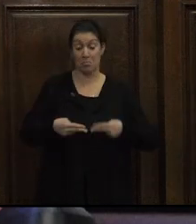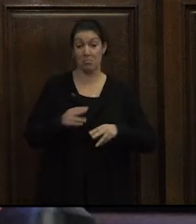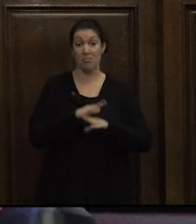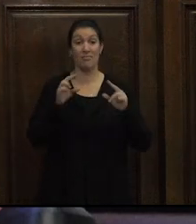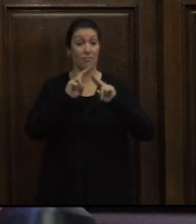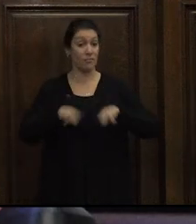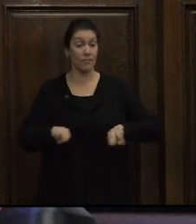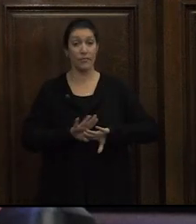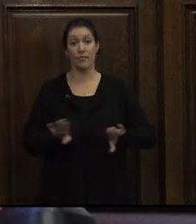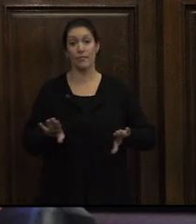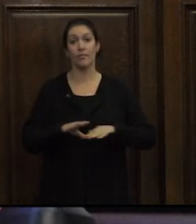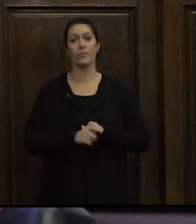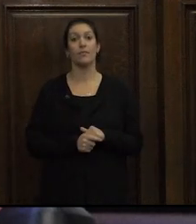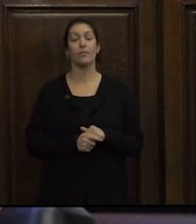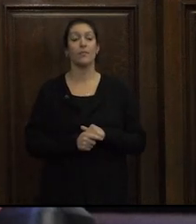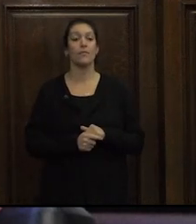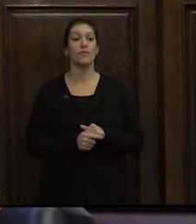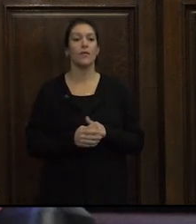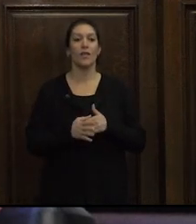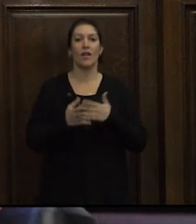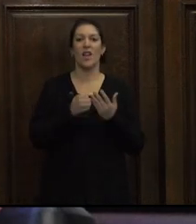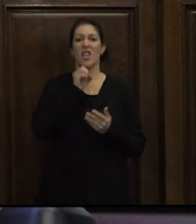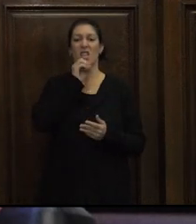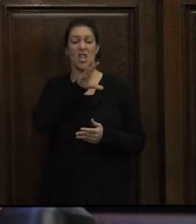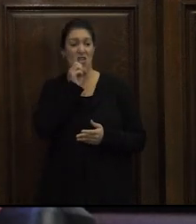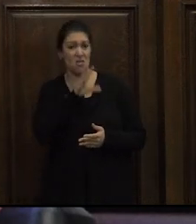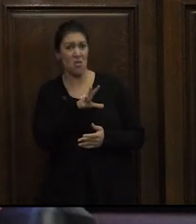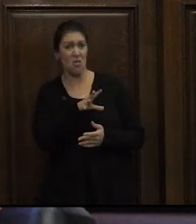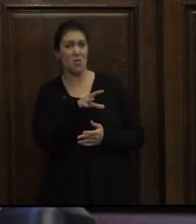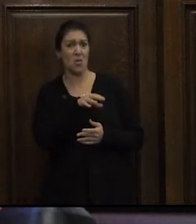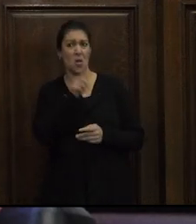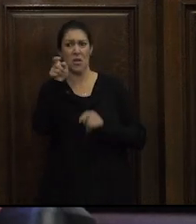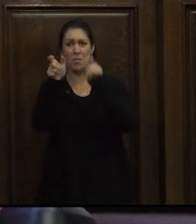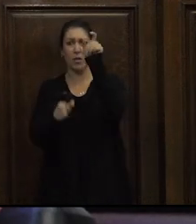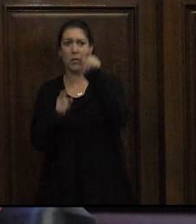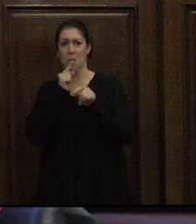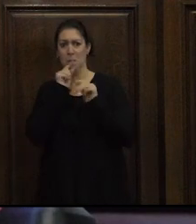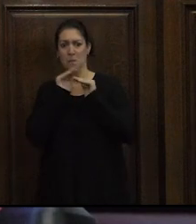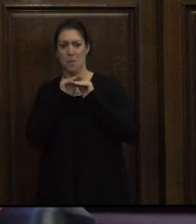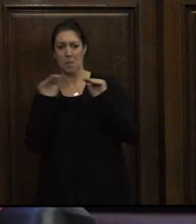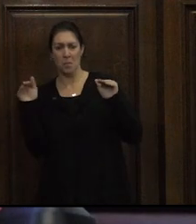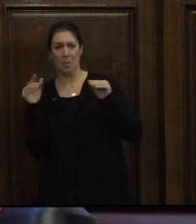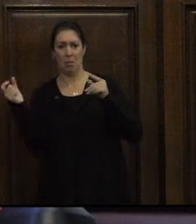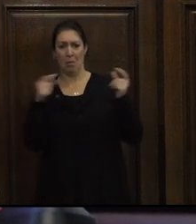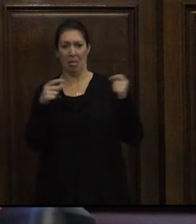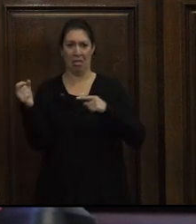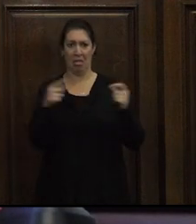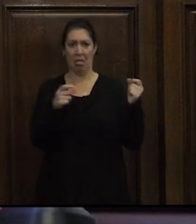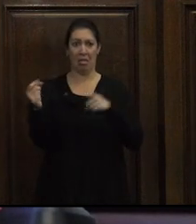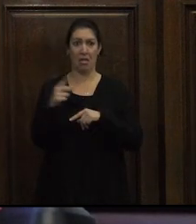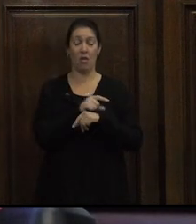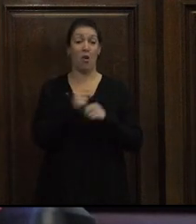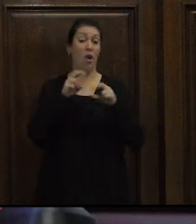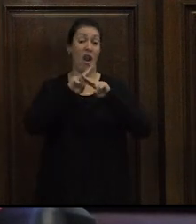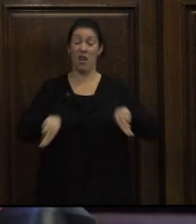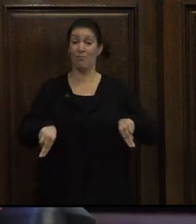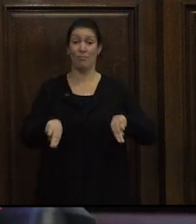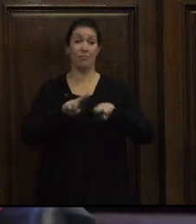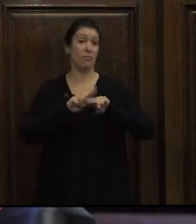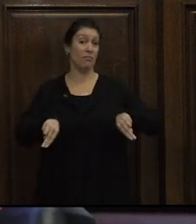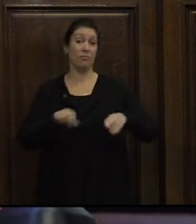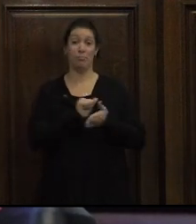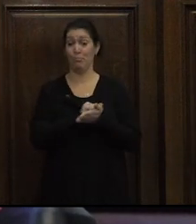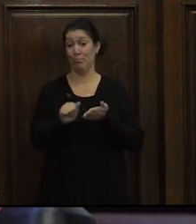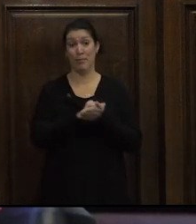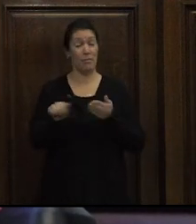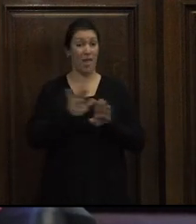termino con un meme o con un insulto, y es el que deja al otro callado, o se lo cancela, o se lo elimina literalmente,